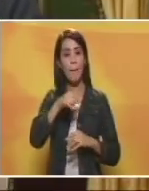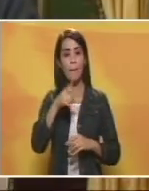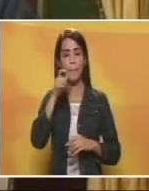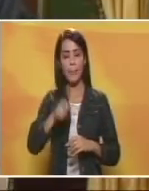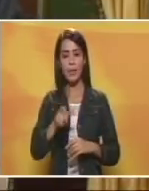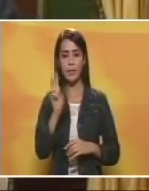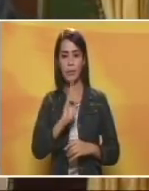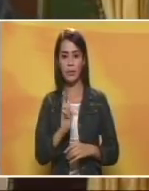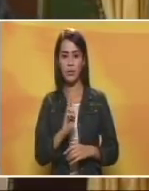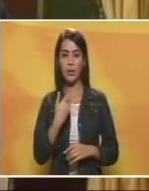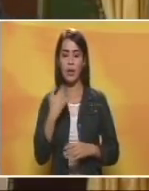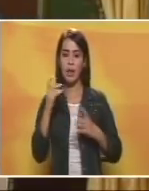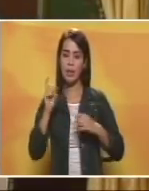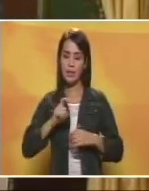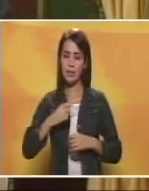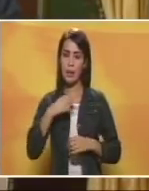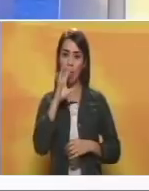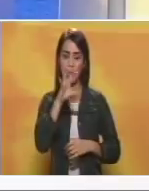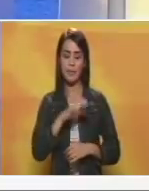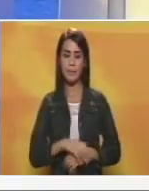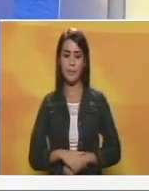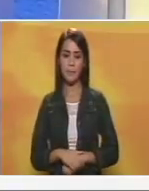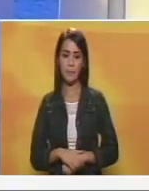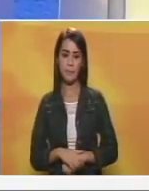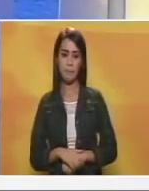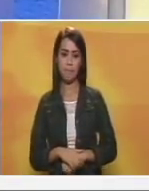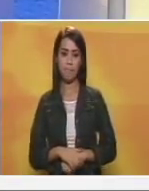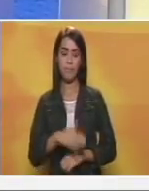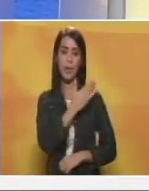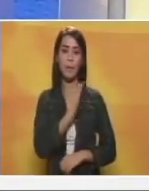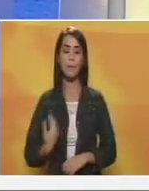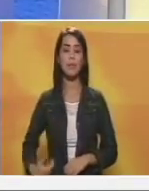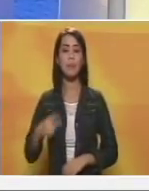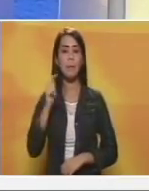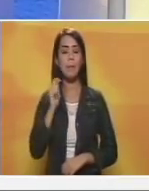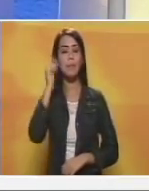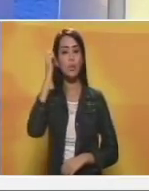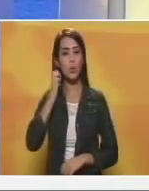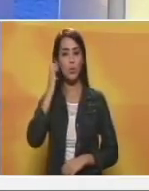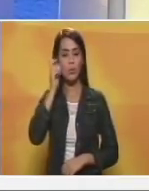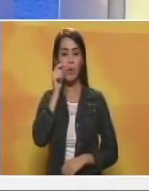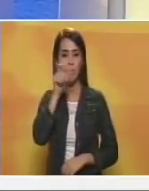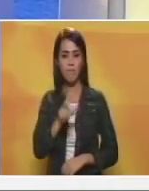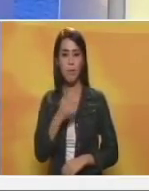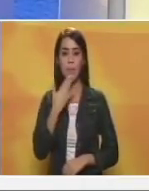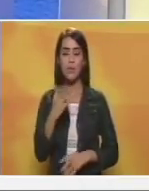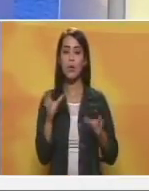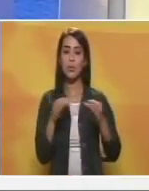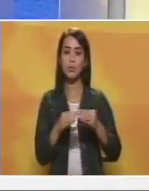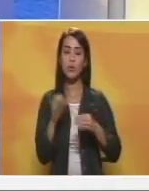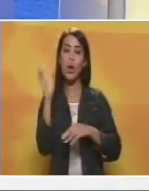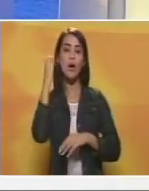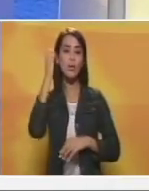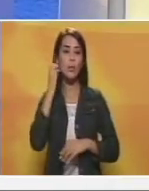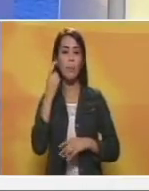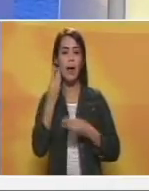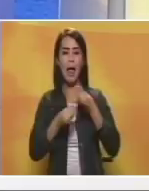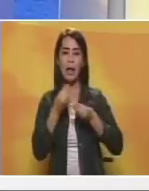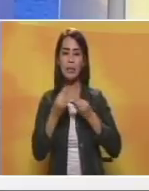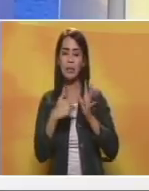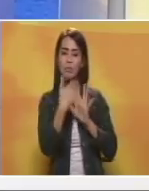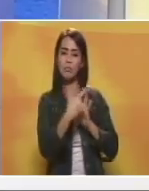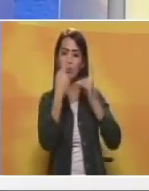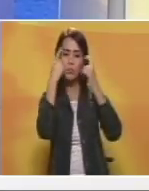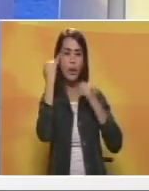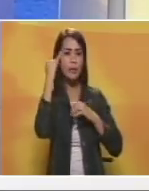atender las necesidades de sus países. El presidente del Parlamento Europeo, Antonio Tajani, pidió a la Comisión Europea elaborar una